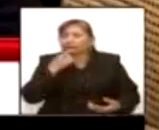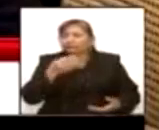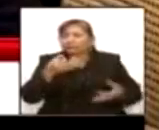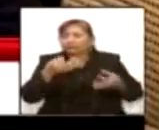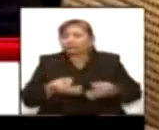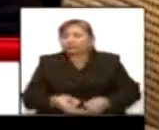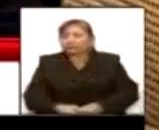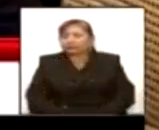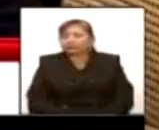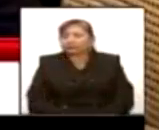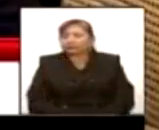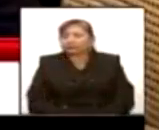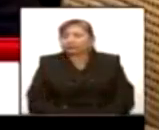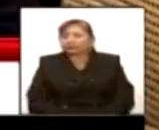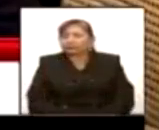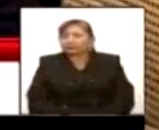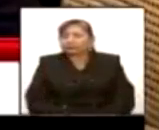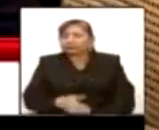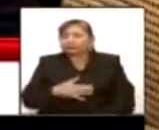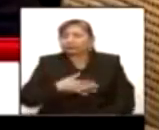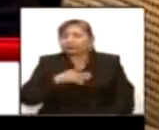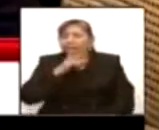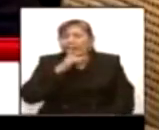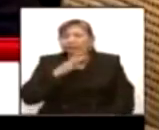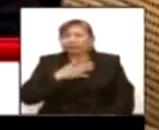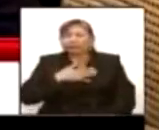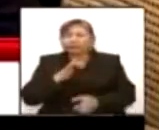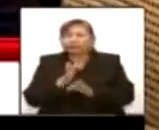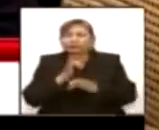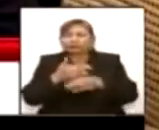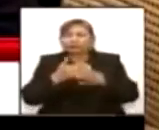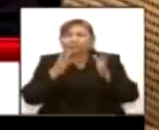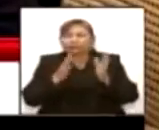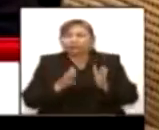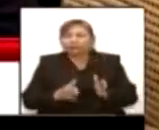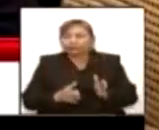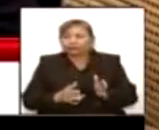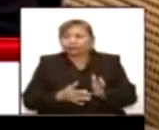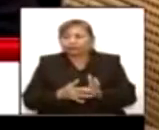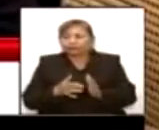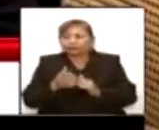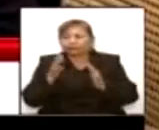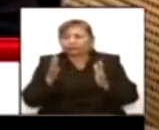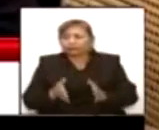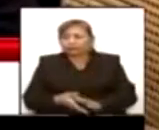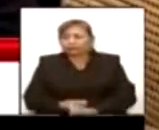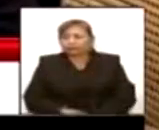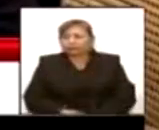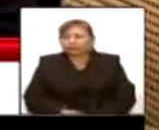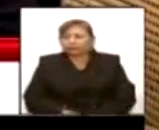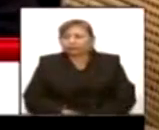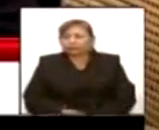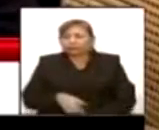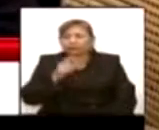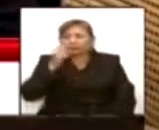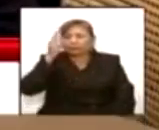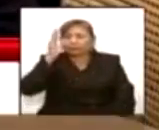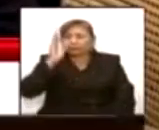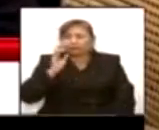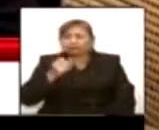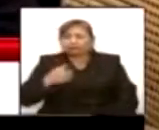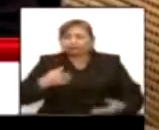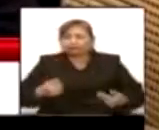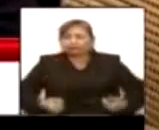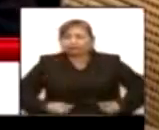lo correcto. Mis padres, y le agradezco, me formaron creyendo en algo, creyendo en un Dios, creyendo